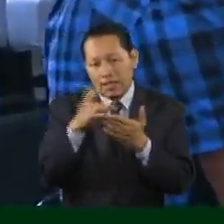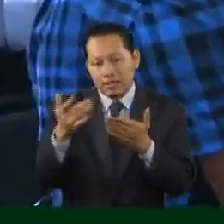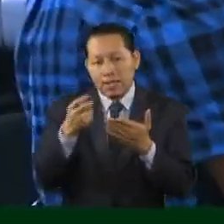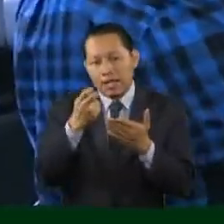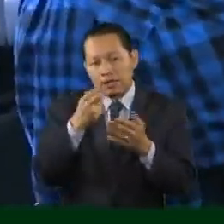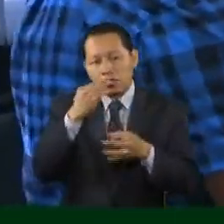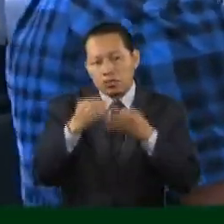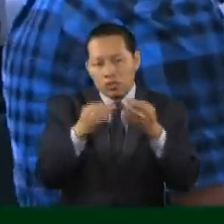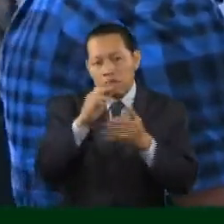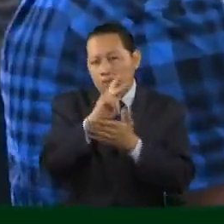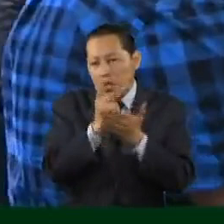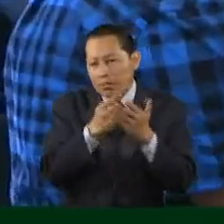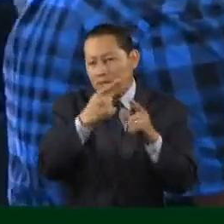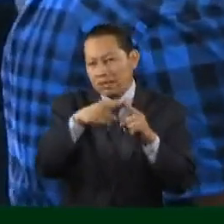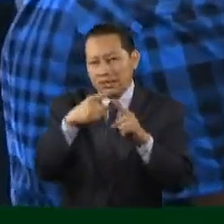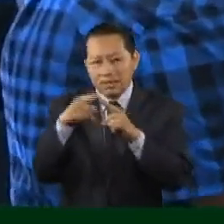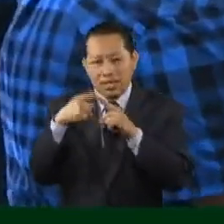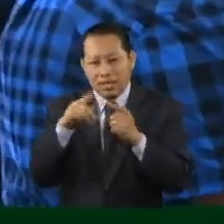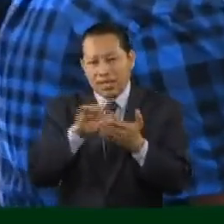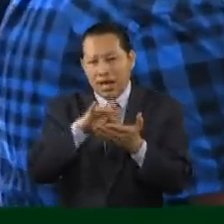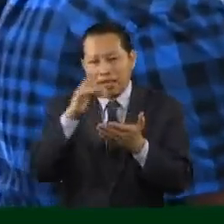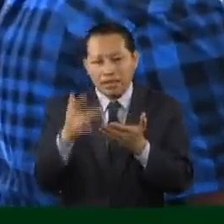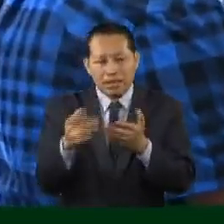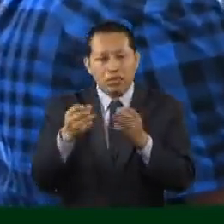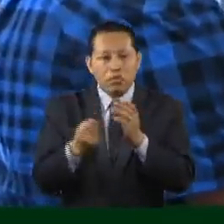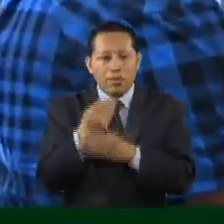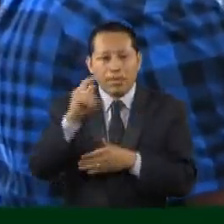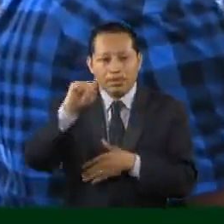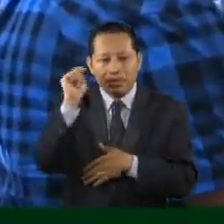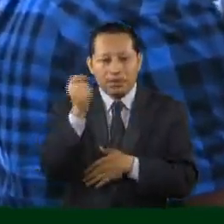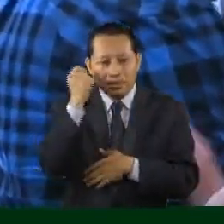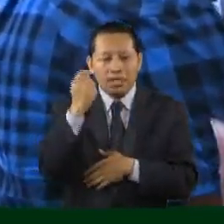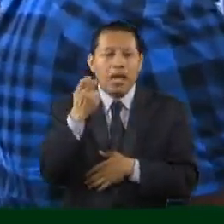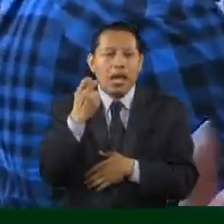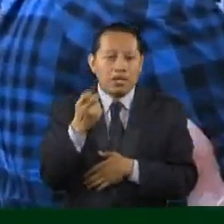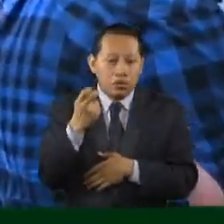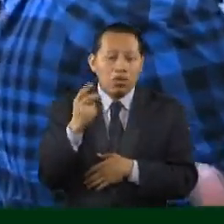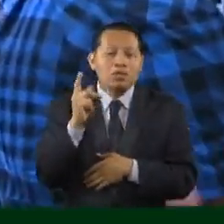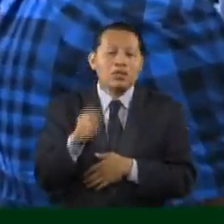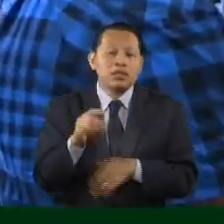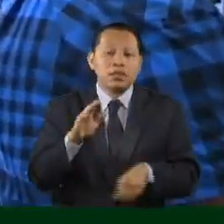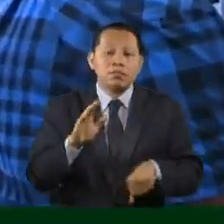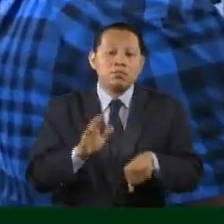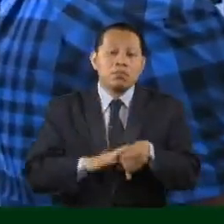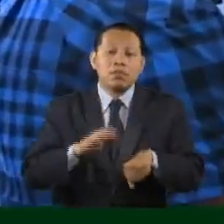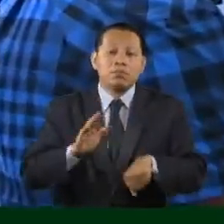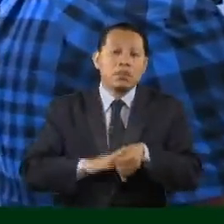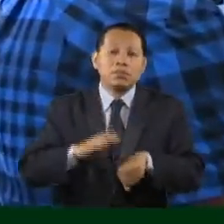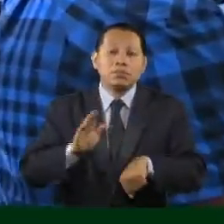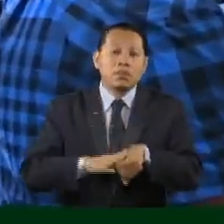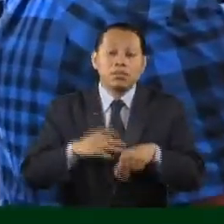estas producciones y gracias al uso de nuevas tecnologías, van llegando más y más y más a la gente.